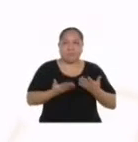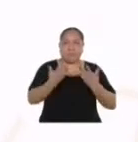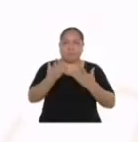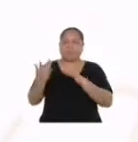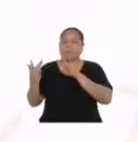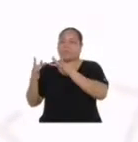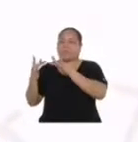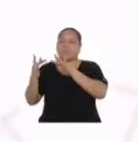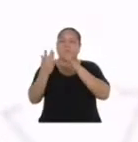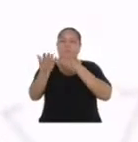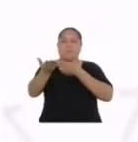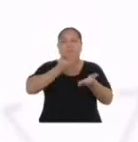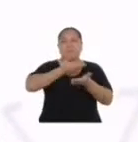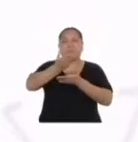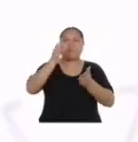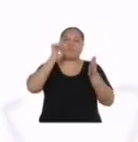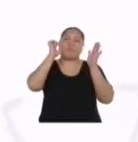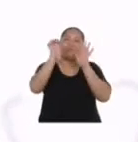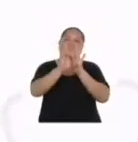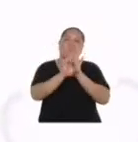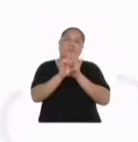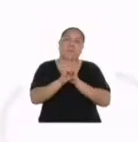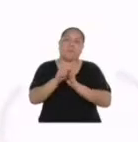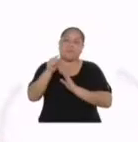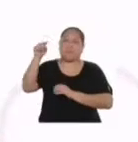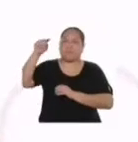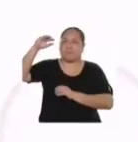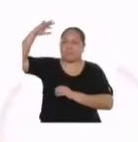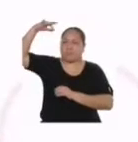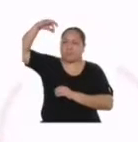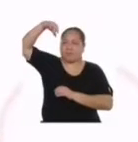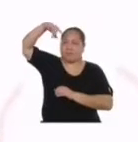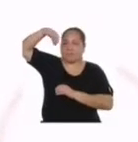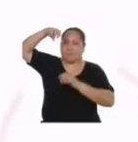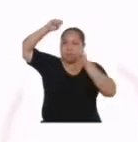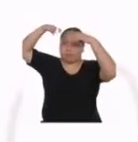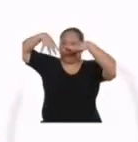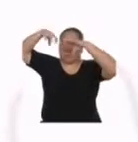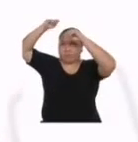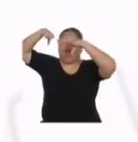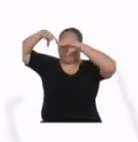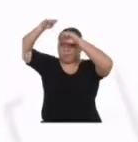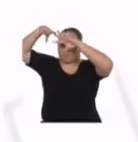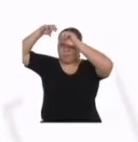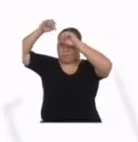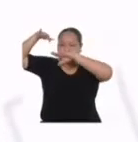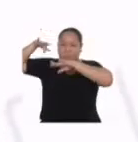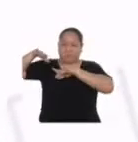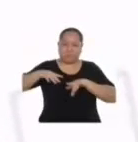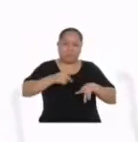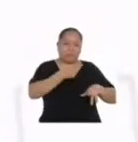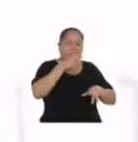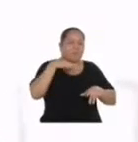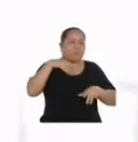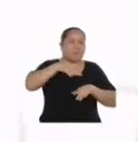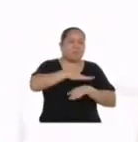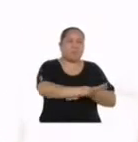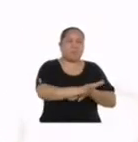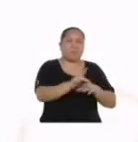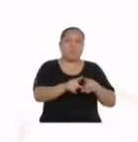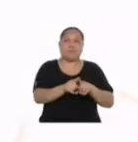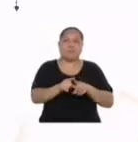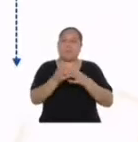producen interrelaciones, por ejemplo, entre las precipitaciones y la cantidad de agua. También,